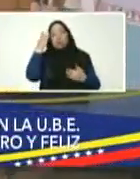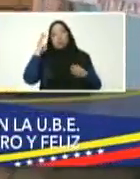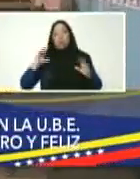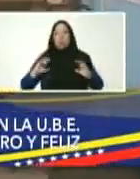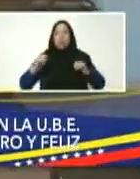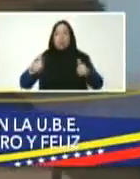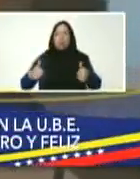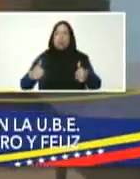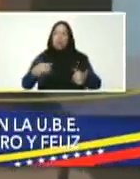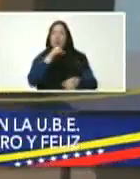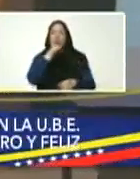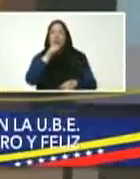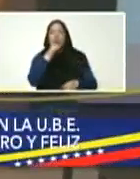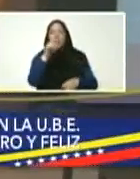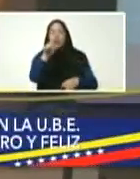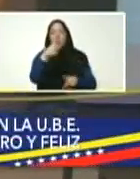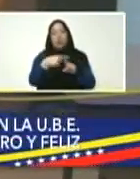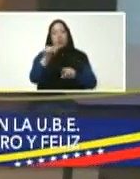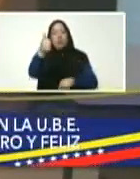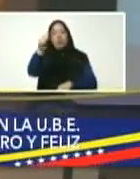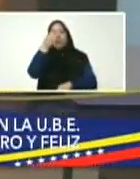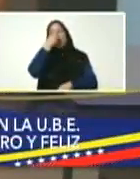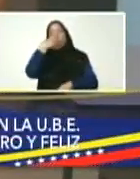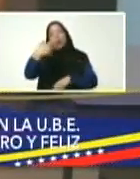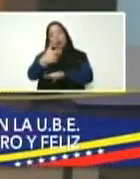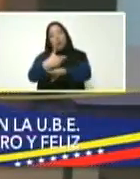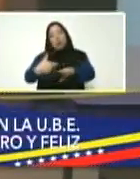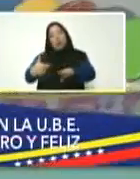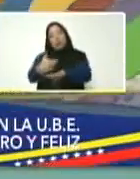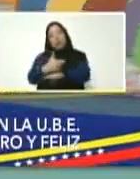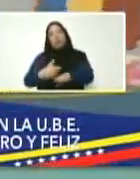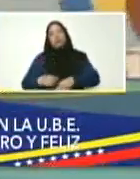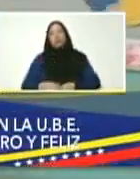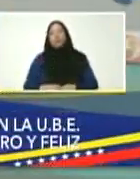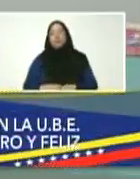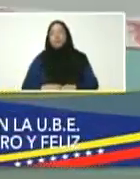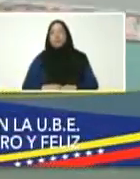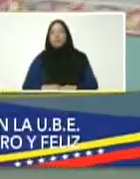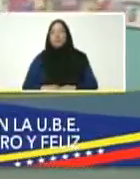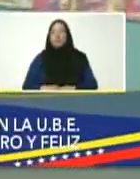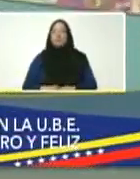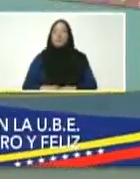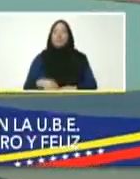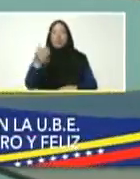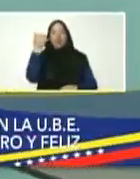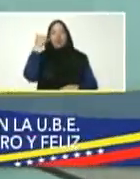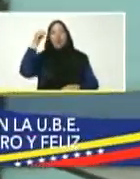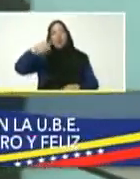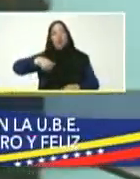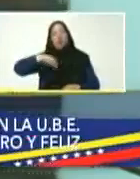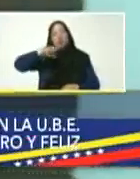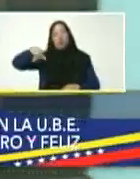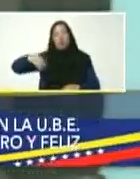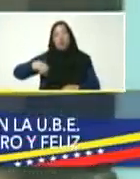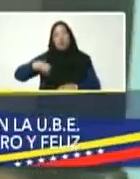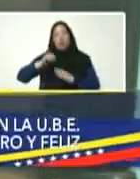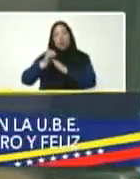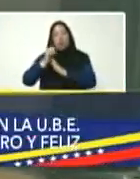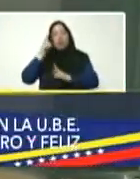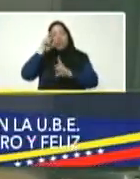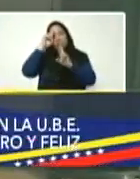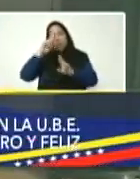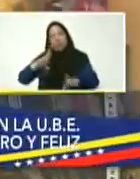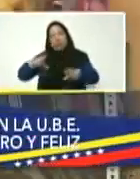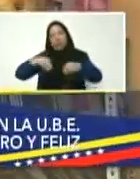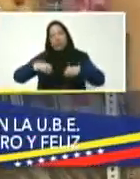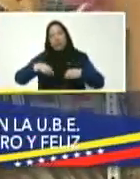gran iniciativa del 1x10 y de esa aplicación BenApp, que hoy en día nuestro pueblo venezolano le